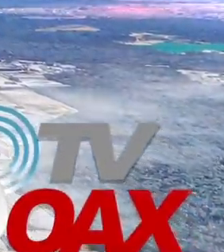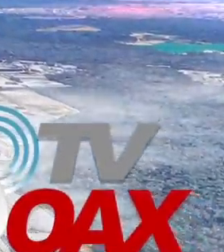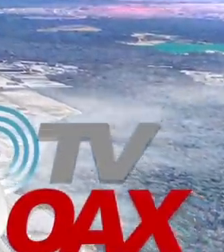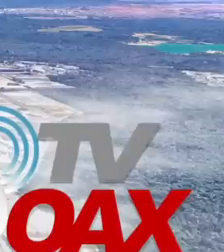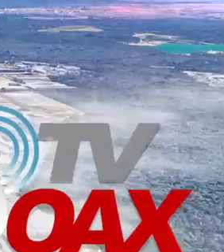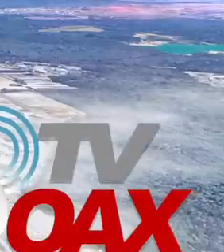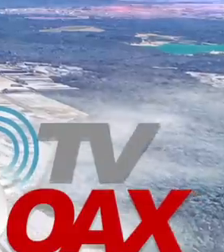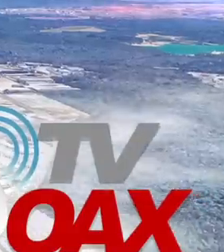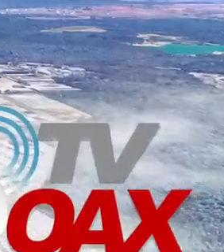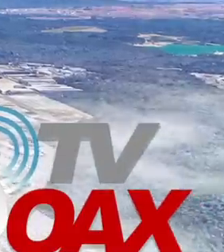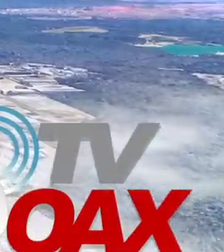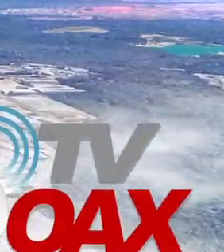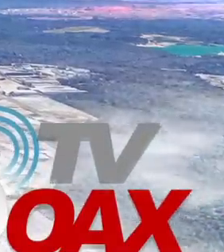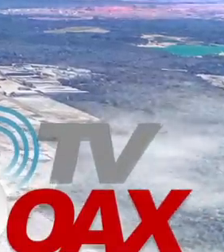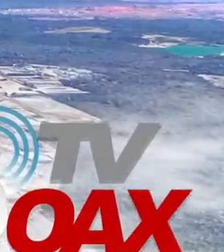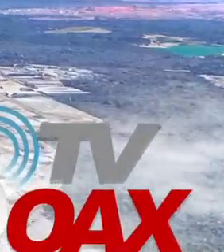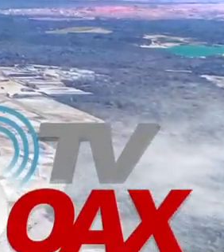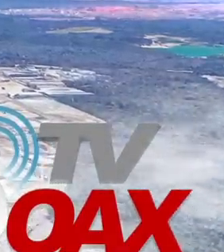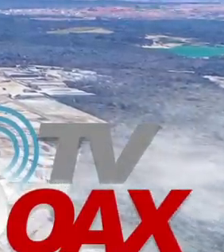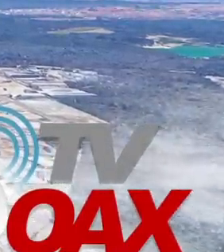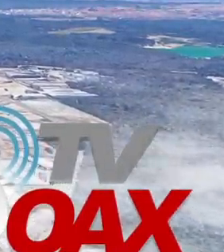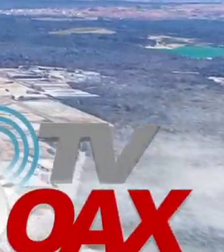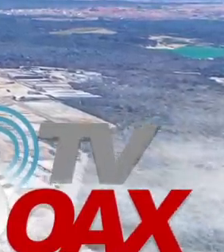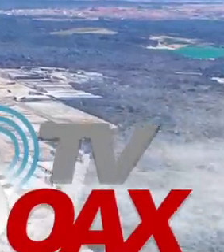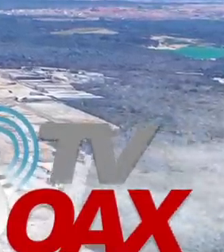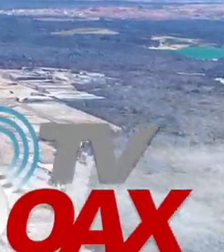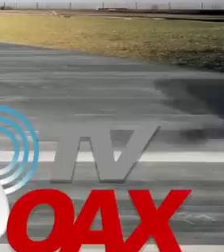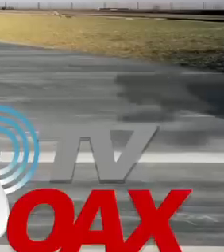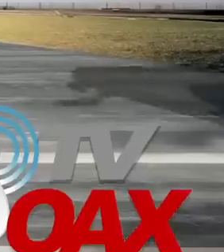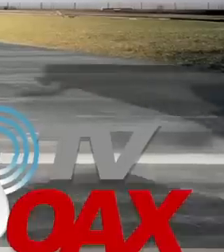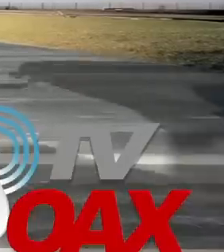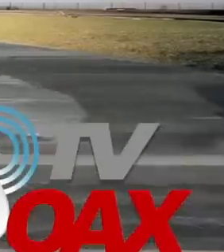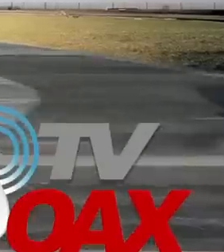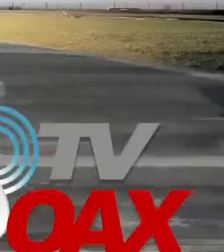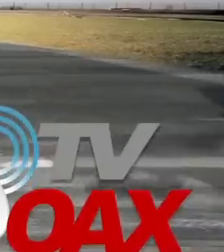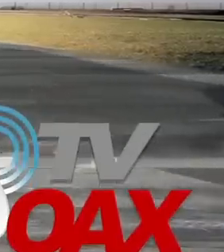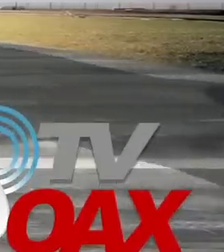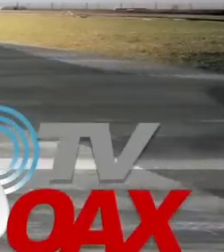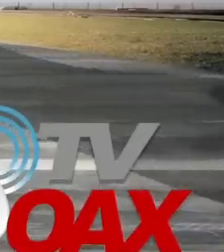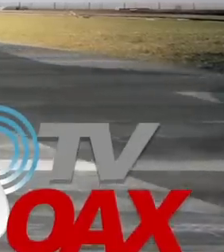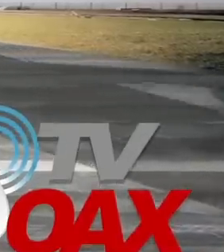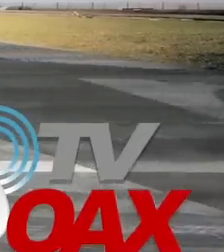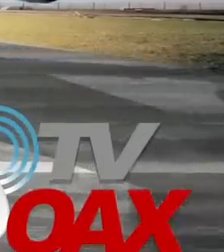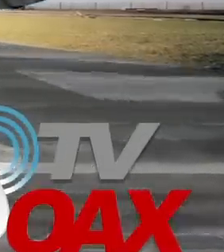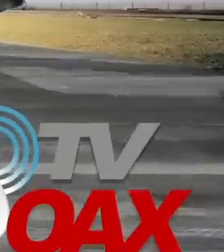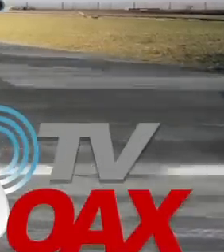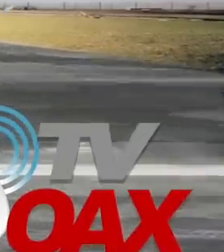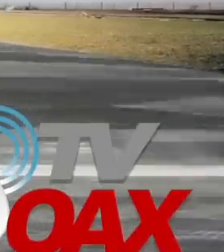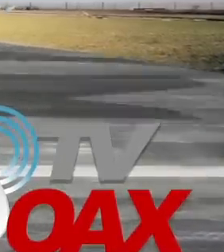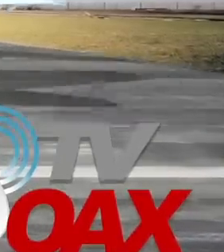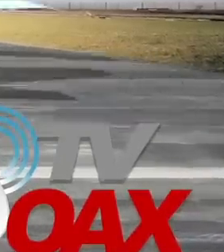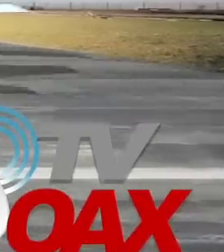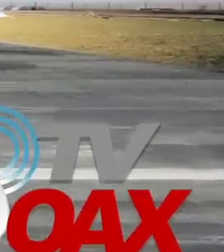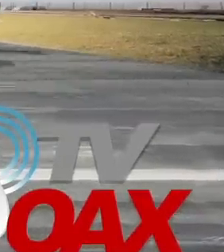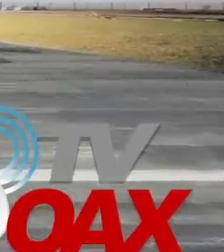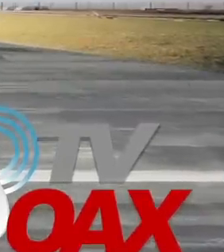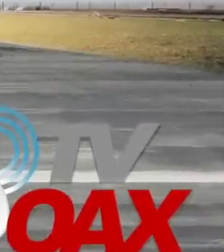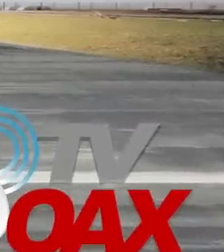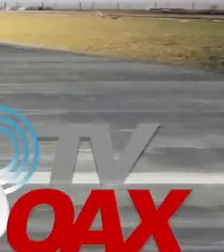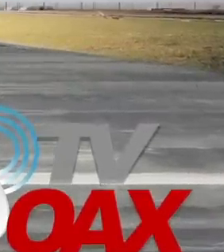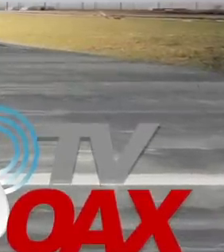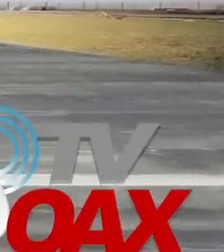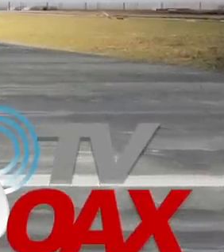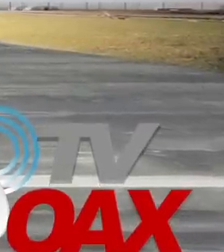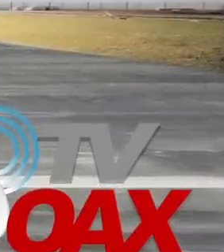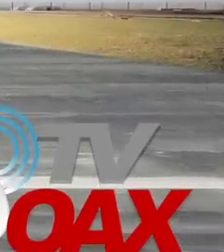Maya para dar el pronto beneficio al pueblo de México. Ante esto, el gobierno mexicano